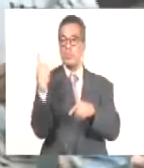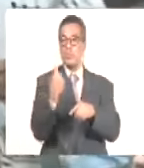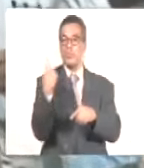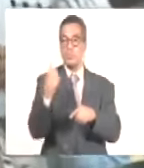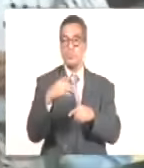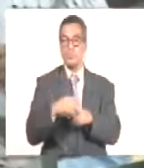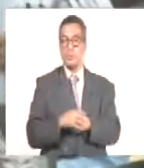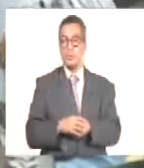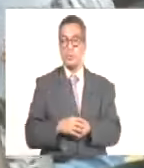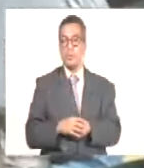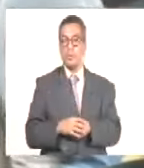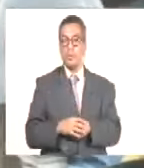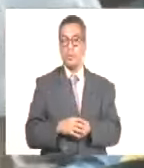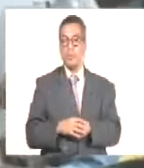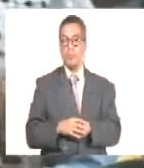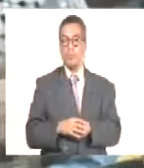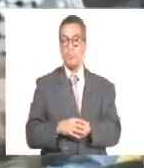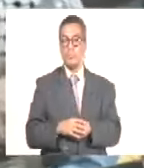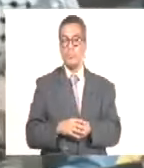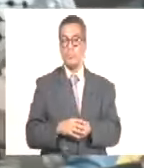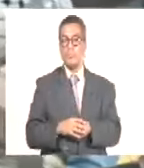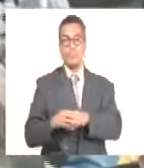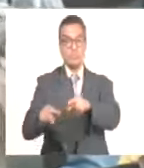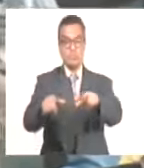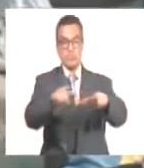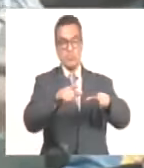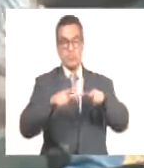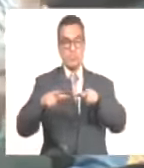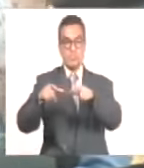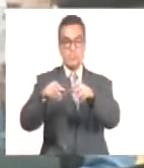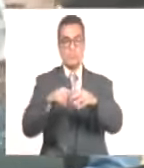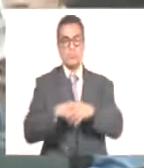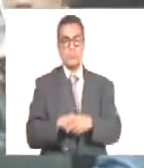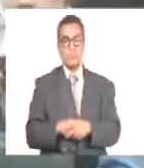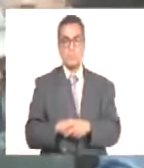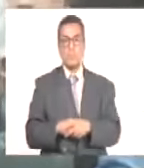solamente en el territorio